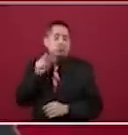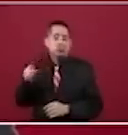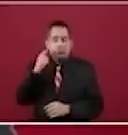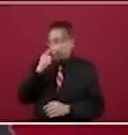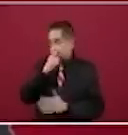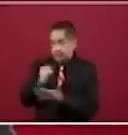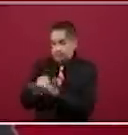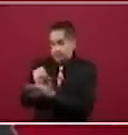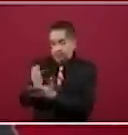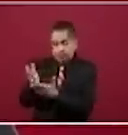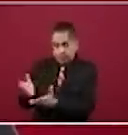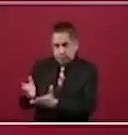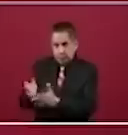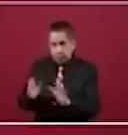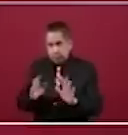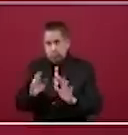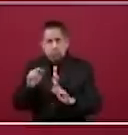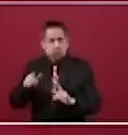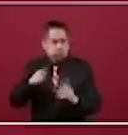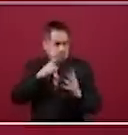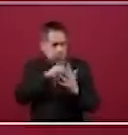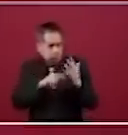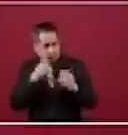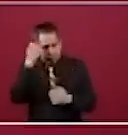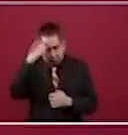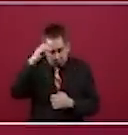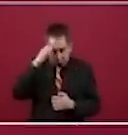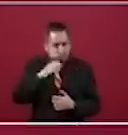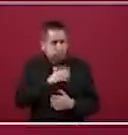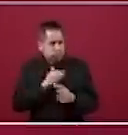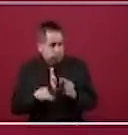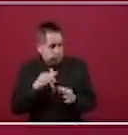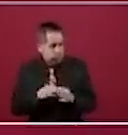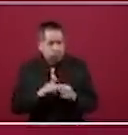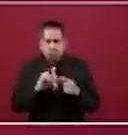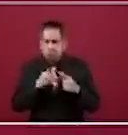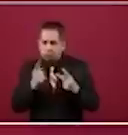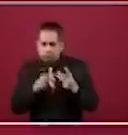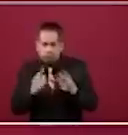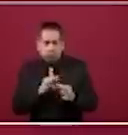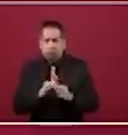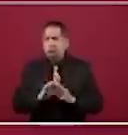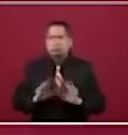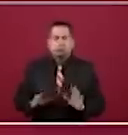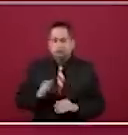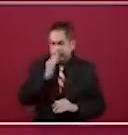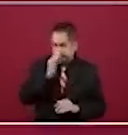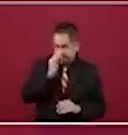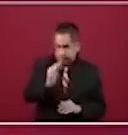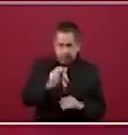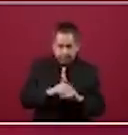van a decidir, ¿sí? Si tienen la experiencia, si cumplen con los requisitos. Nada más eso, que